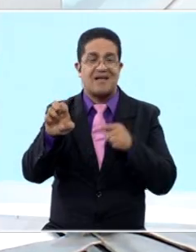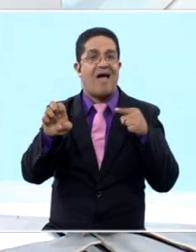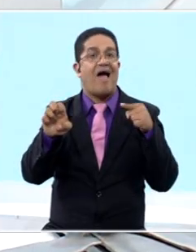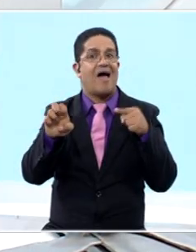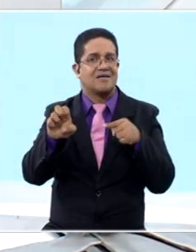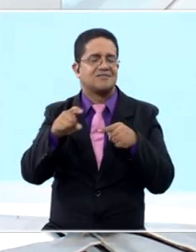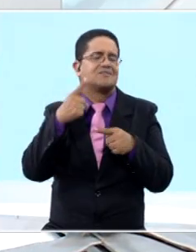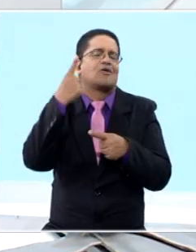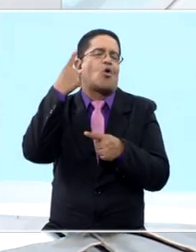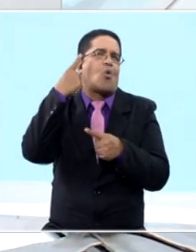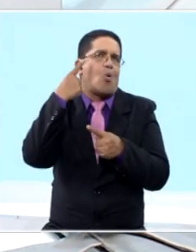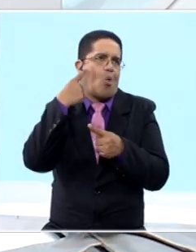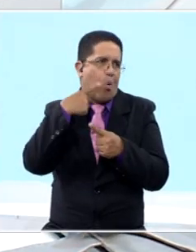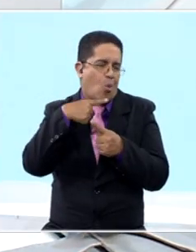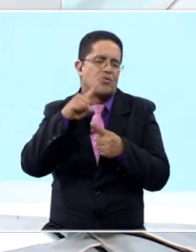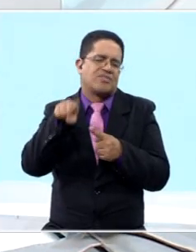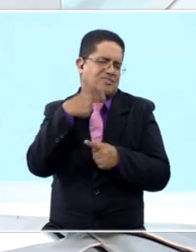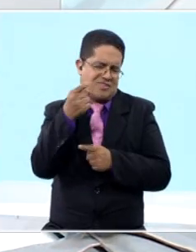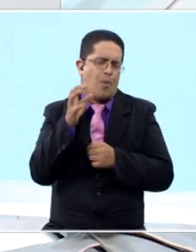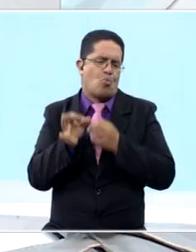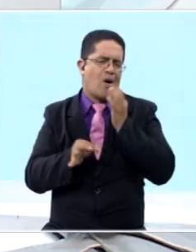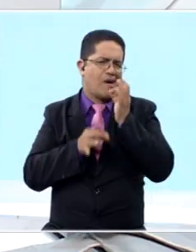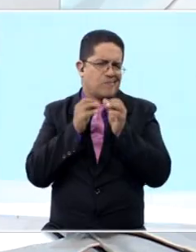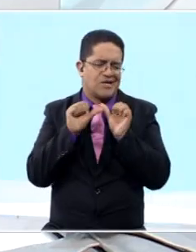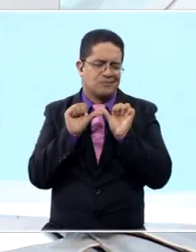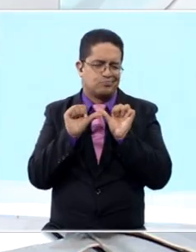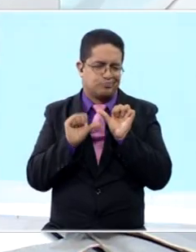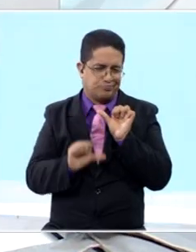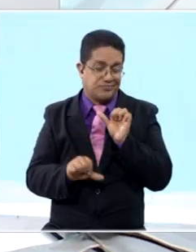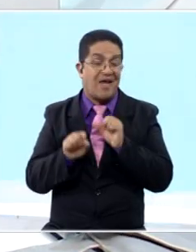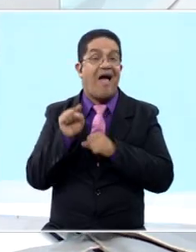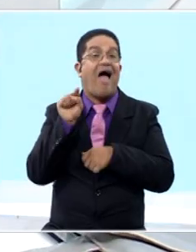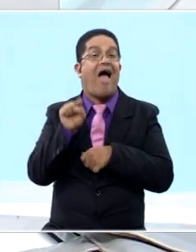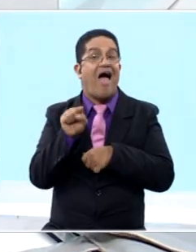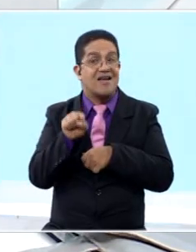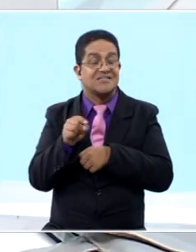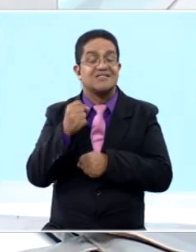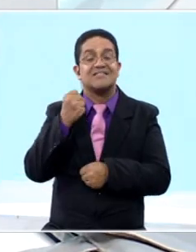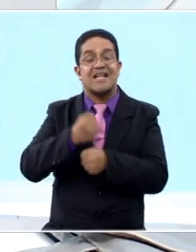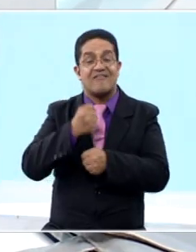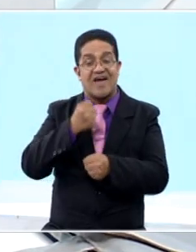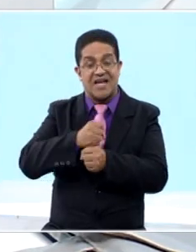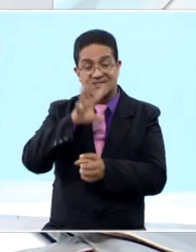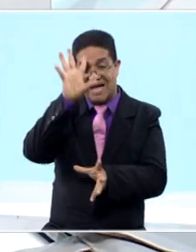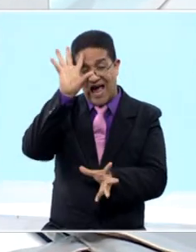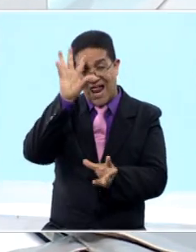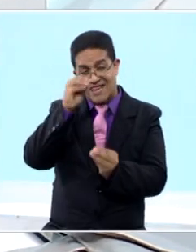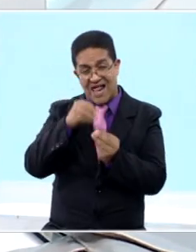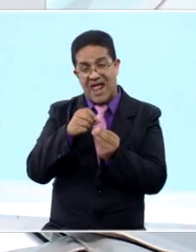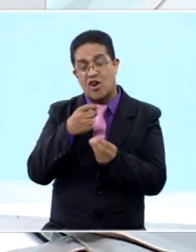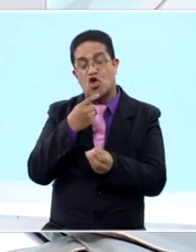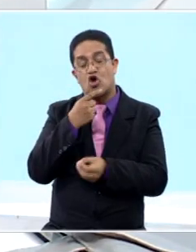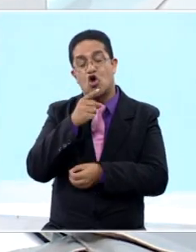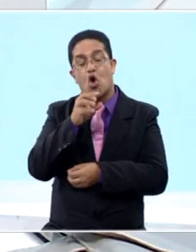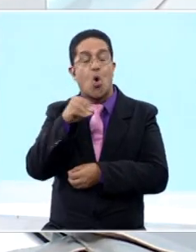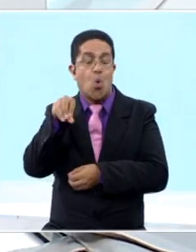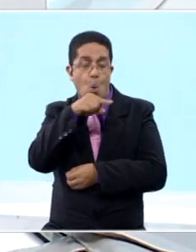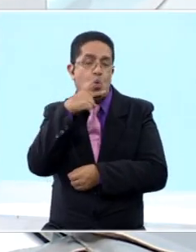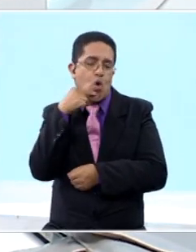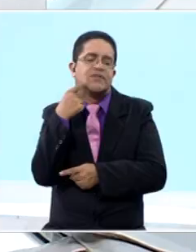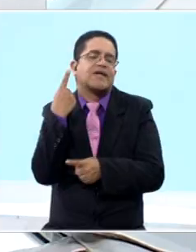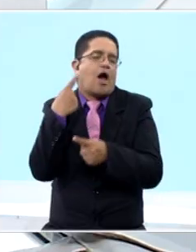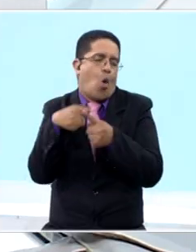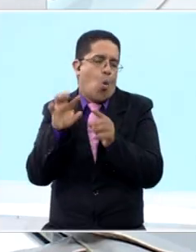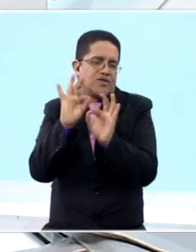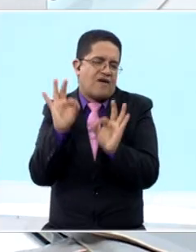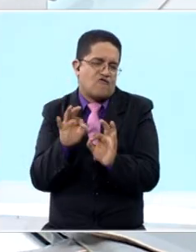también otro programa súper especial con ese dispositivo, y allí, como trabajamos con análogos de la glucosa, sí tenemos otro tipo de indicaciones.